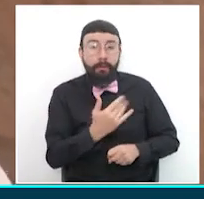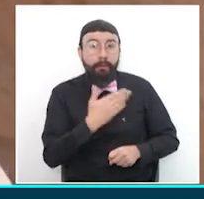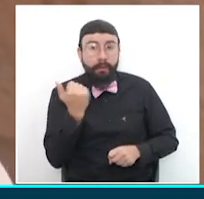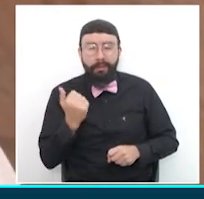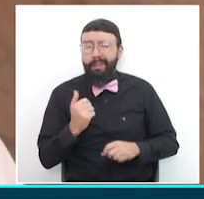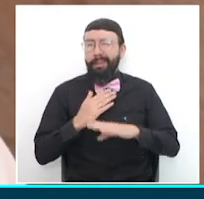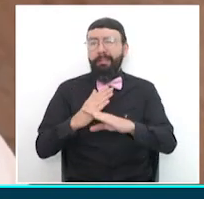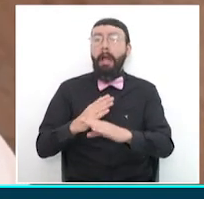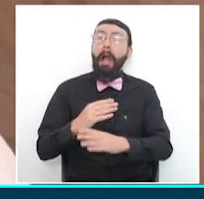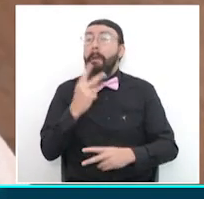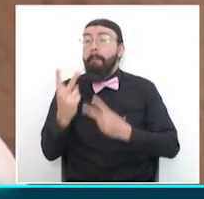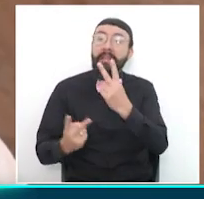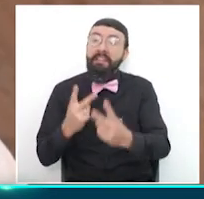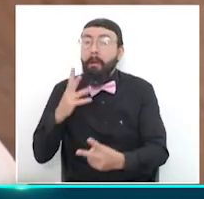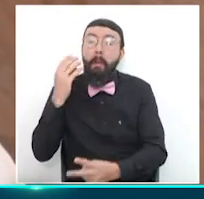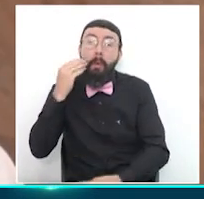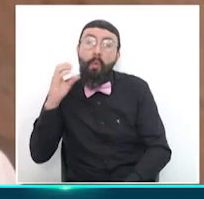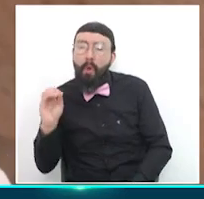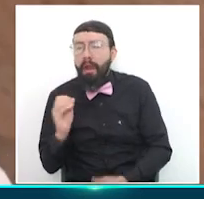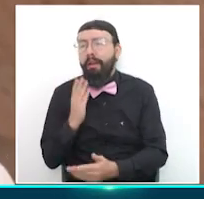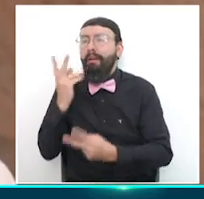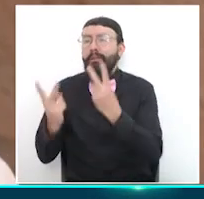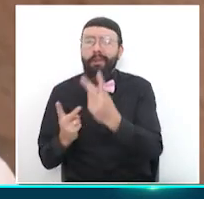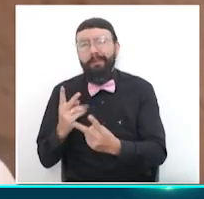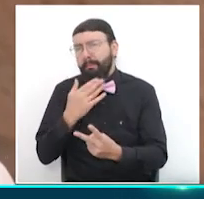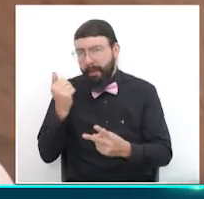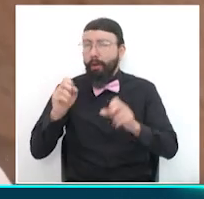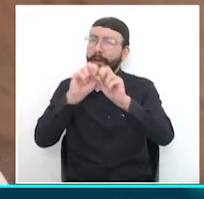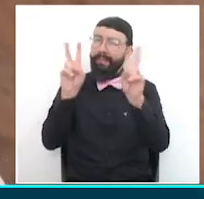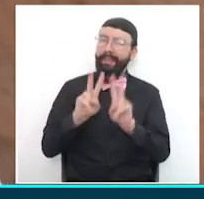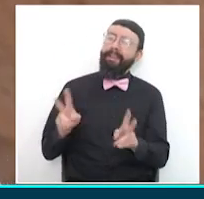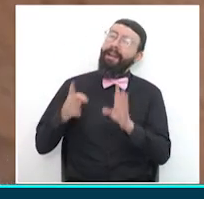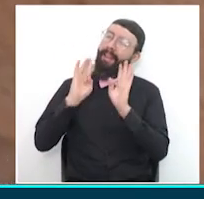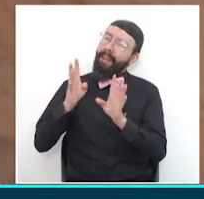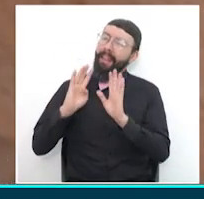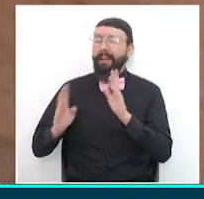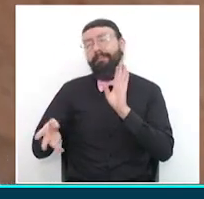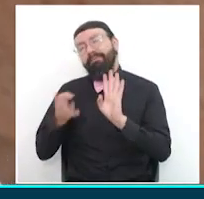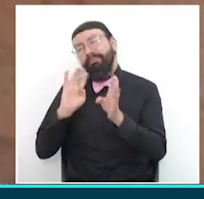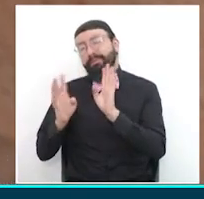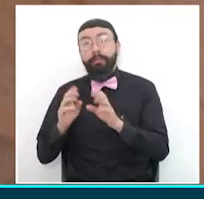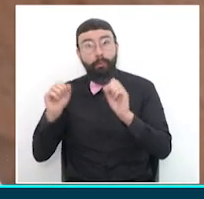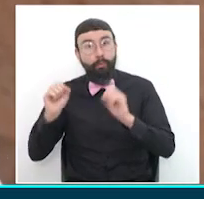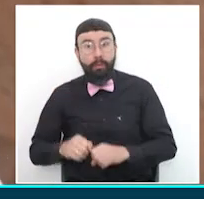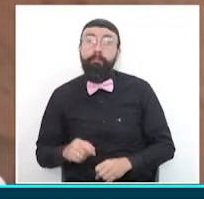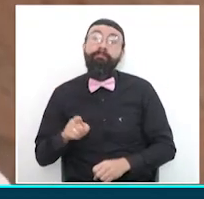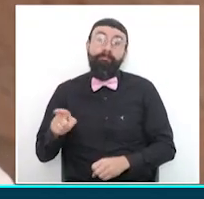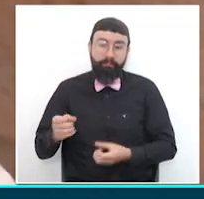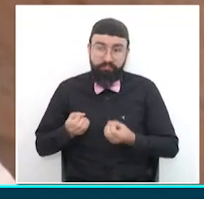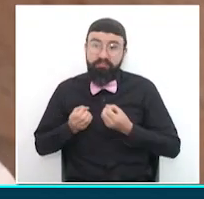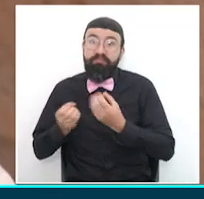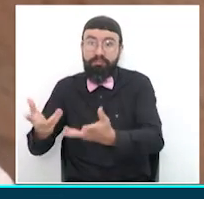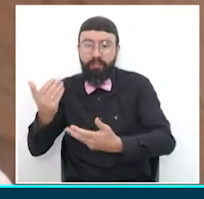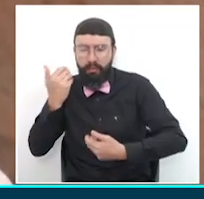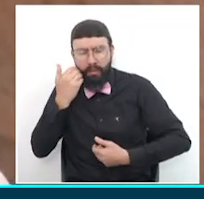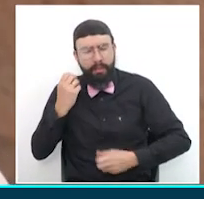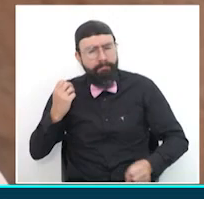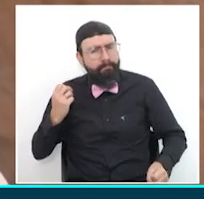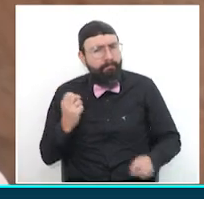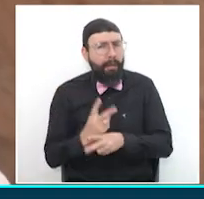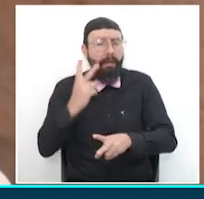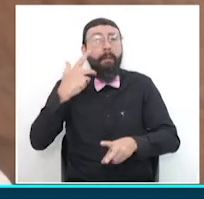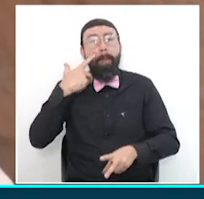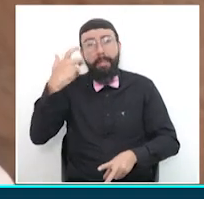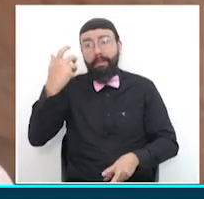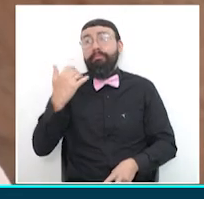a los abuelitos, toca hacer visitas virtuales. Son las personas más susceptibles los que nos están